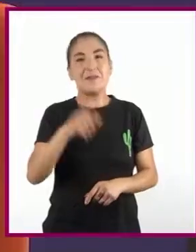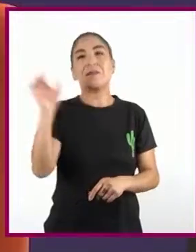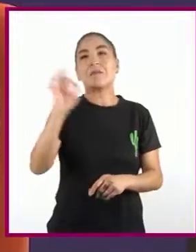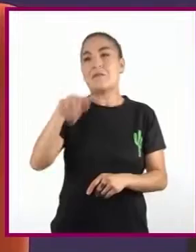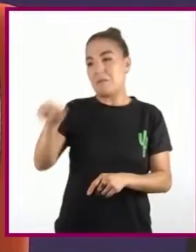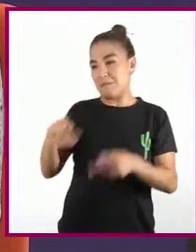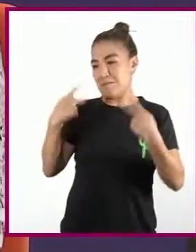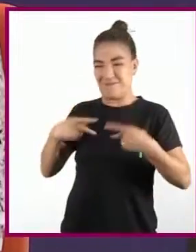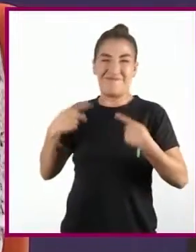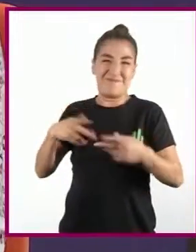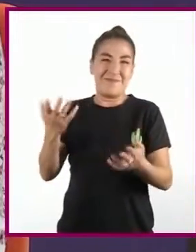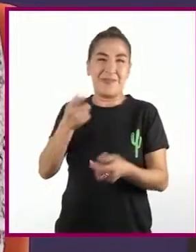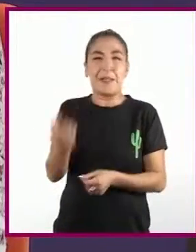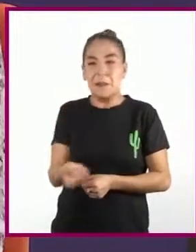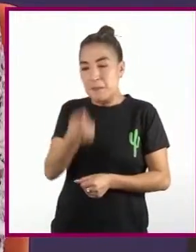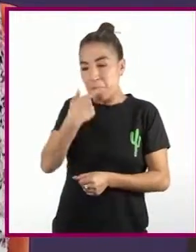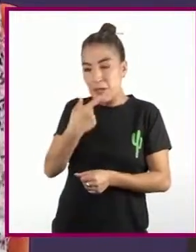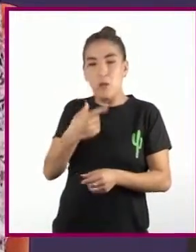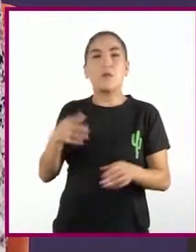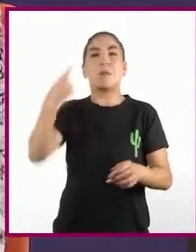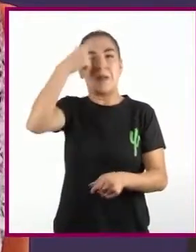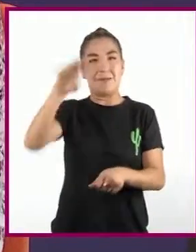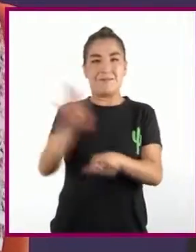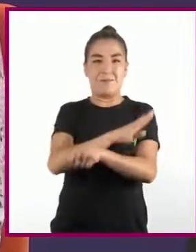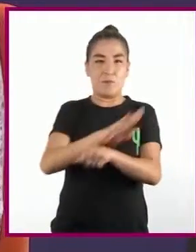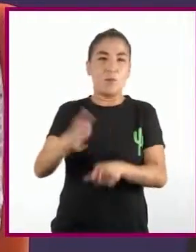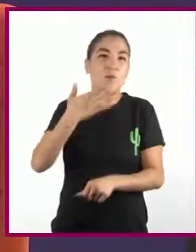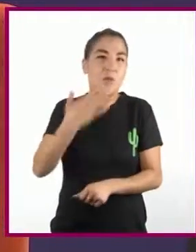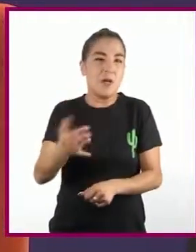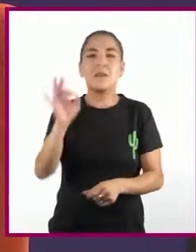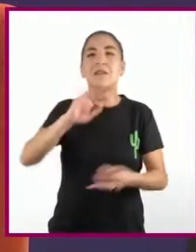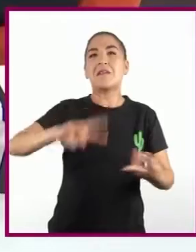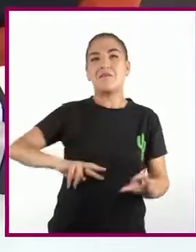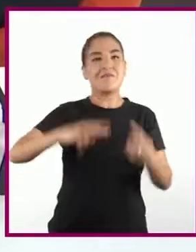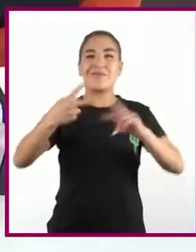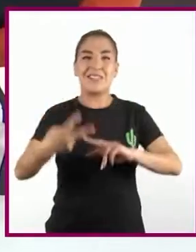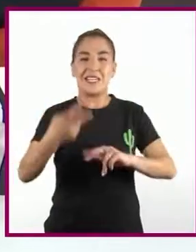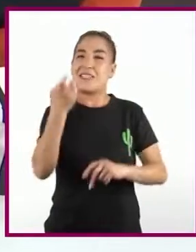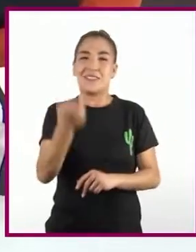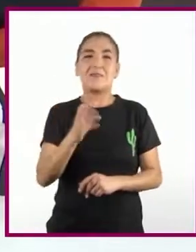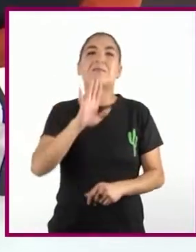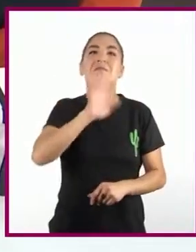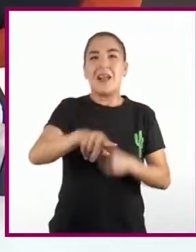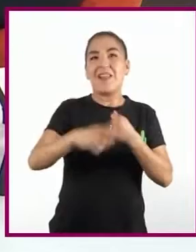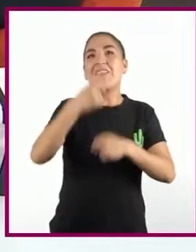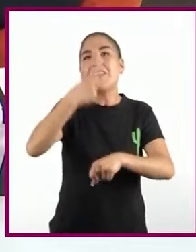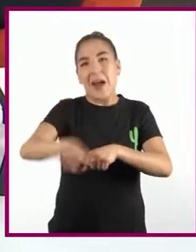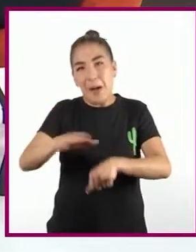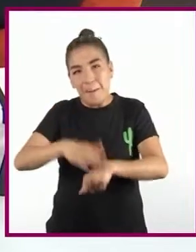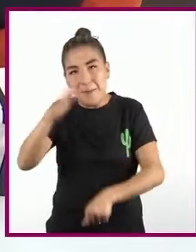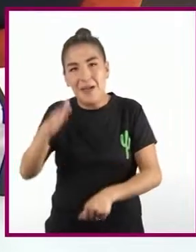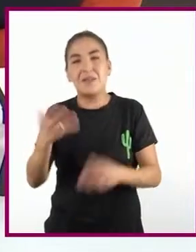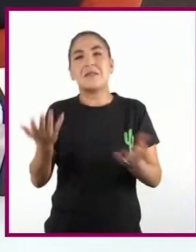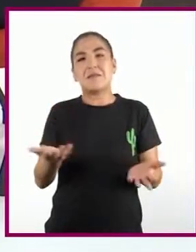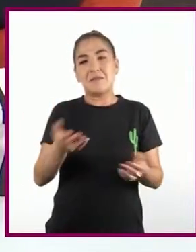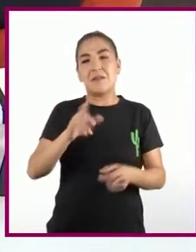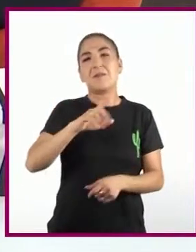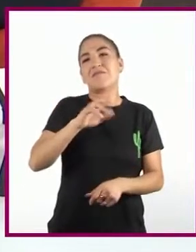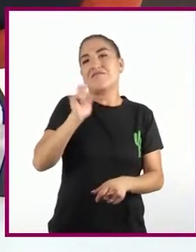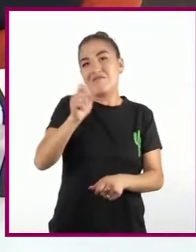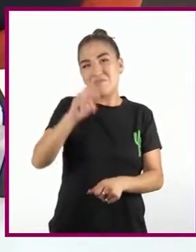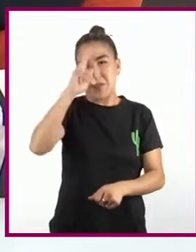paciente, pues tenga sobre todo el beneficio y no al contrario, algo que lo enferme más o que le ocasione algún